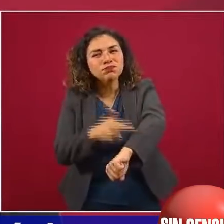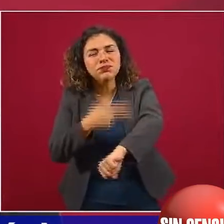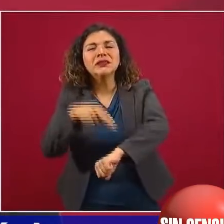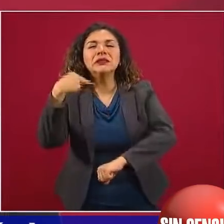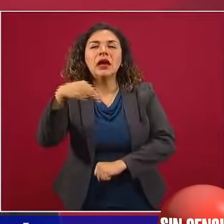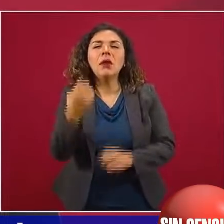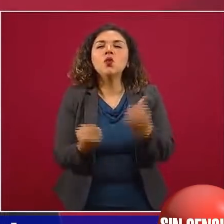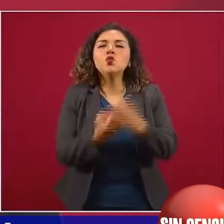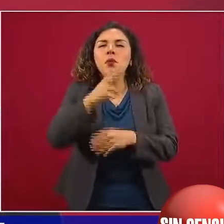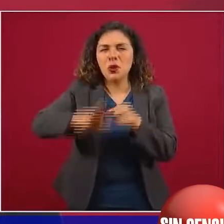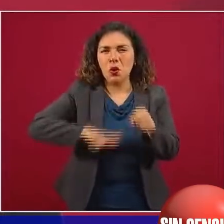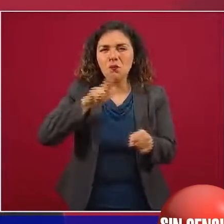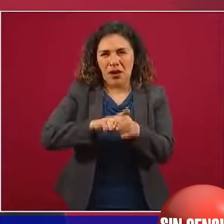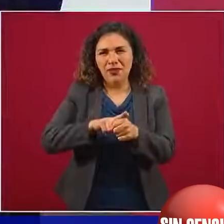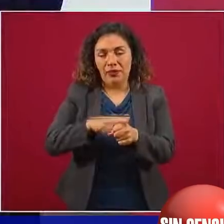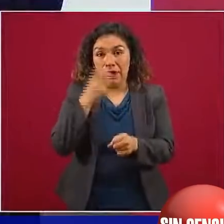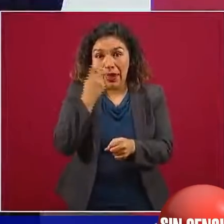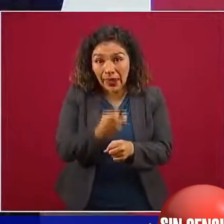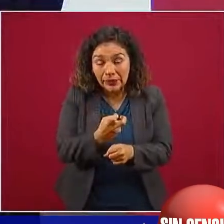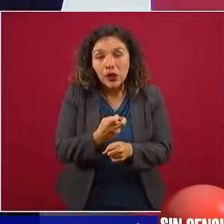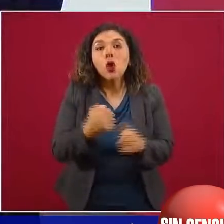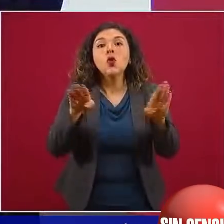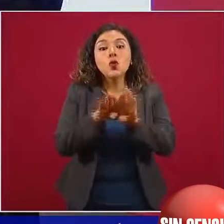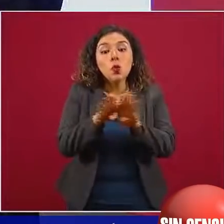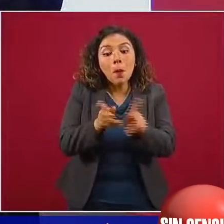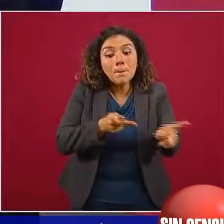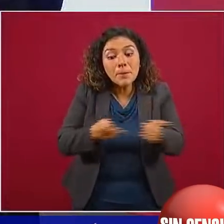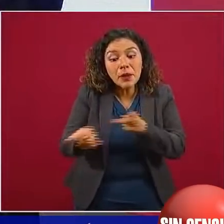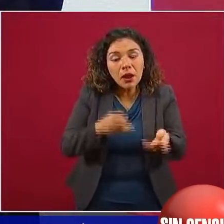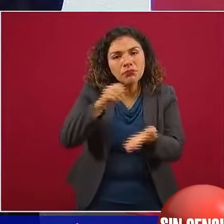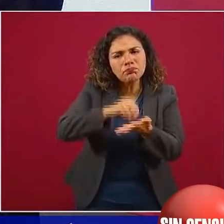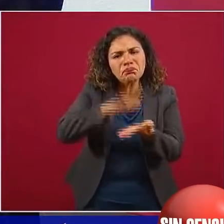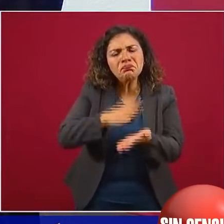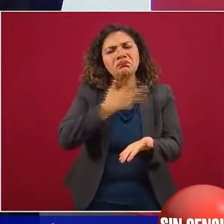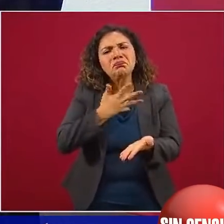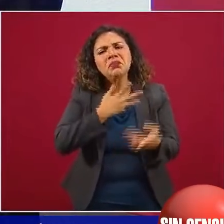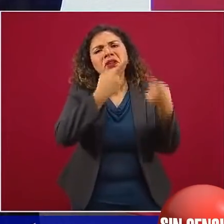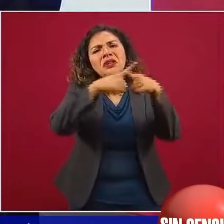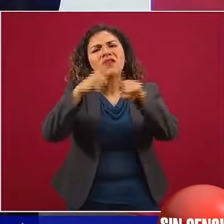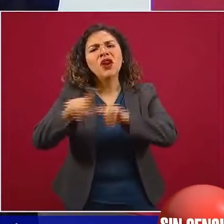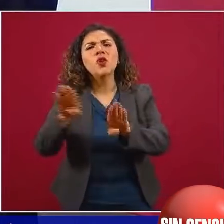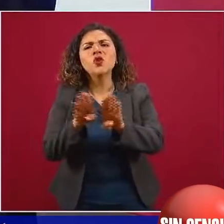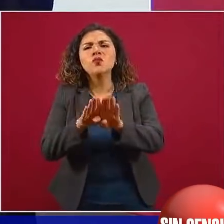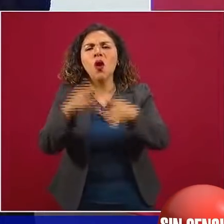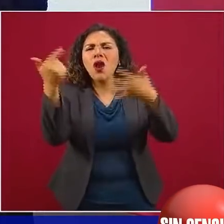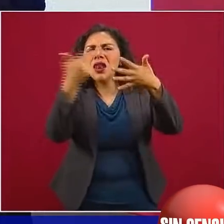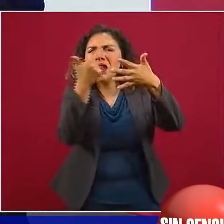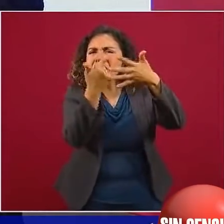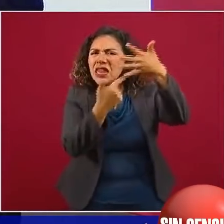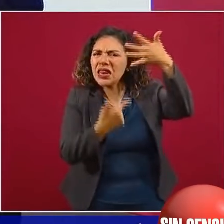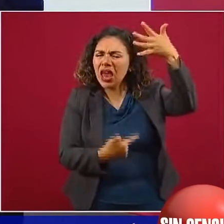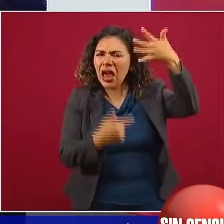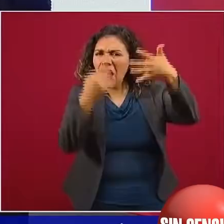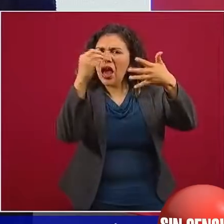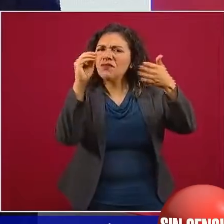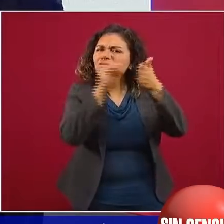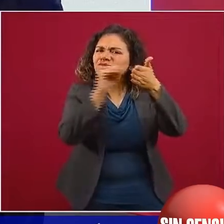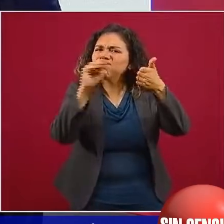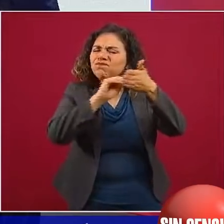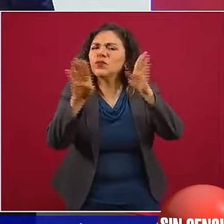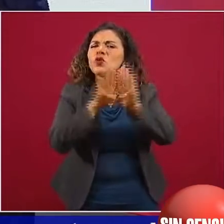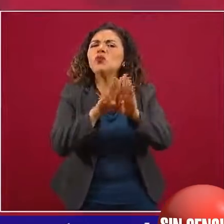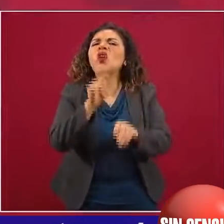Nueva Normalidad, en preparación a ello se establecieron distintos lineamientos que tienen que ver con la